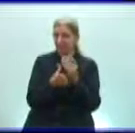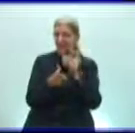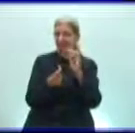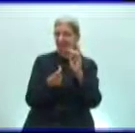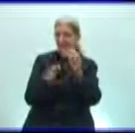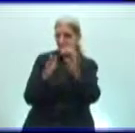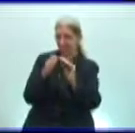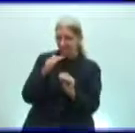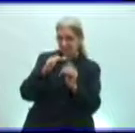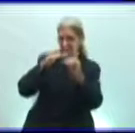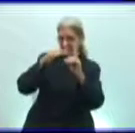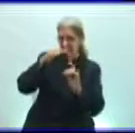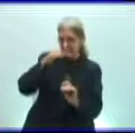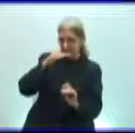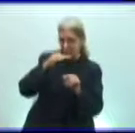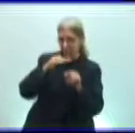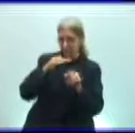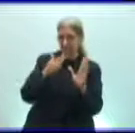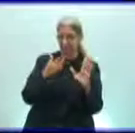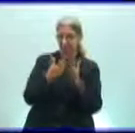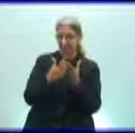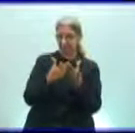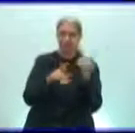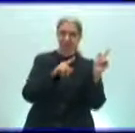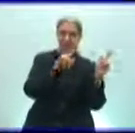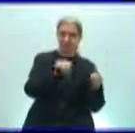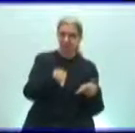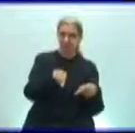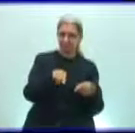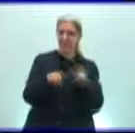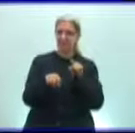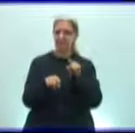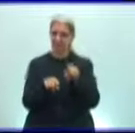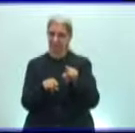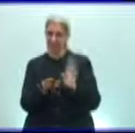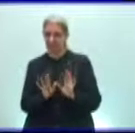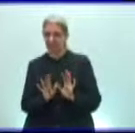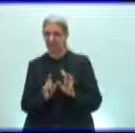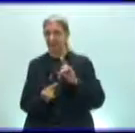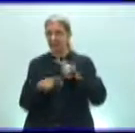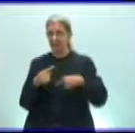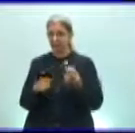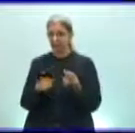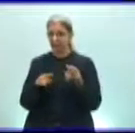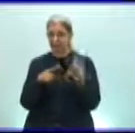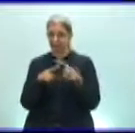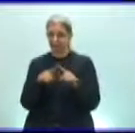hacerlo matemáticamente, ¿verdad? Miren ahí, eliminamos el denominador.